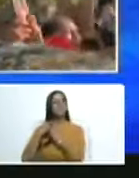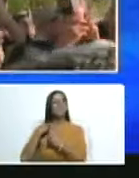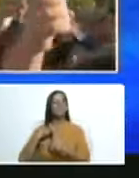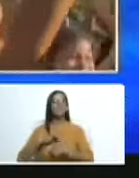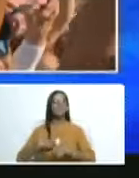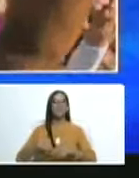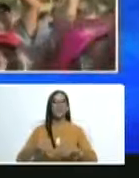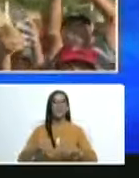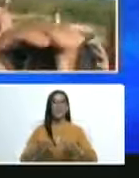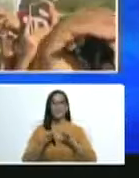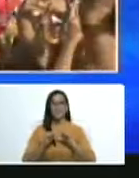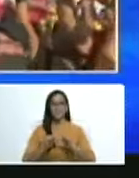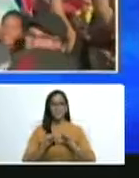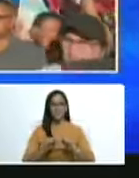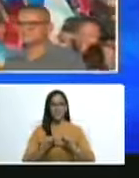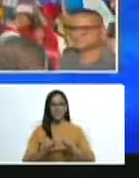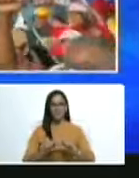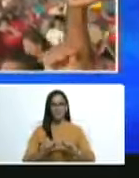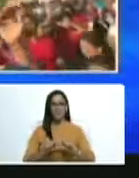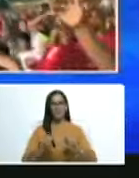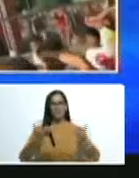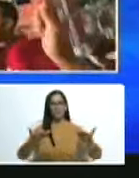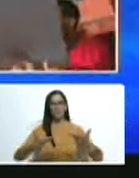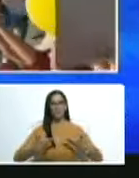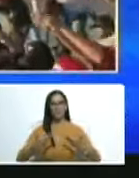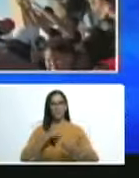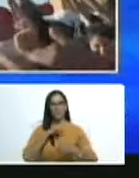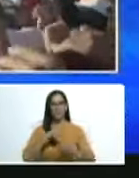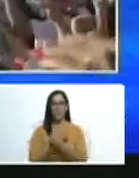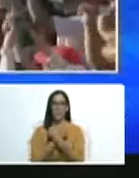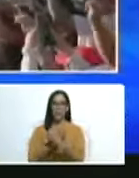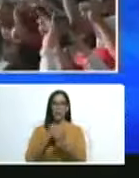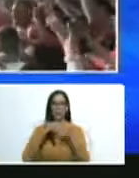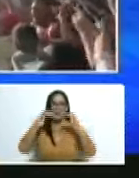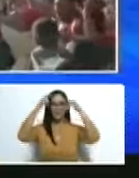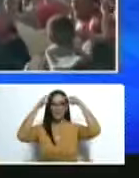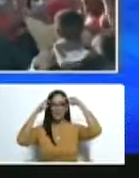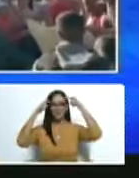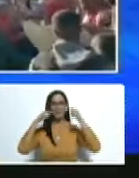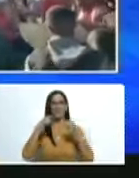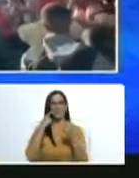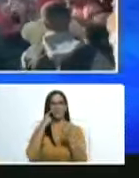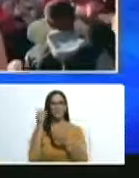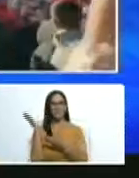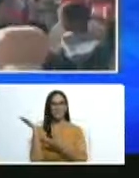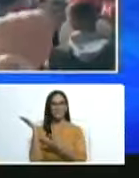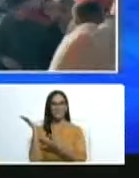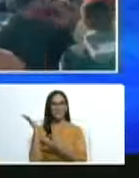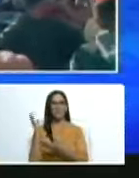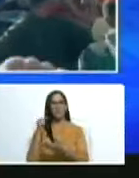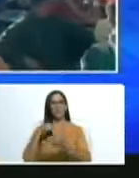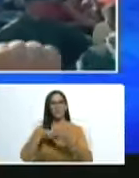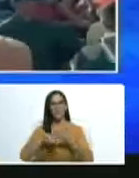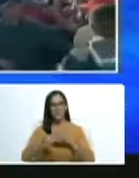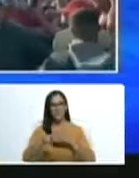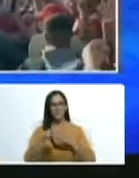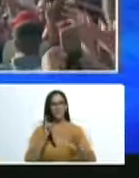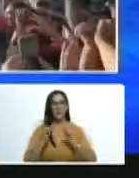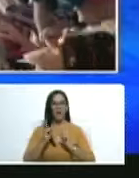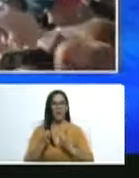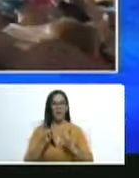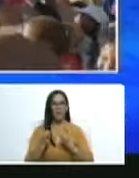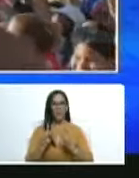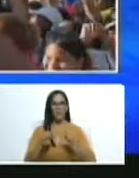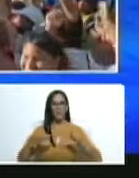siguiendo el legado de nuestro amado comandante Hugo Chávez, mira, están poniendo ya las imágenes, ¿ves? Cuando iba llegando a alguno de los